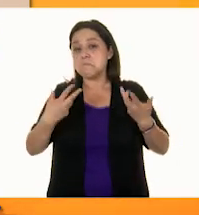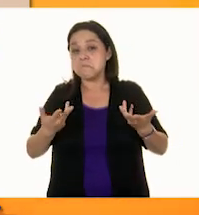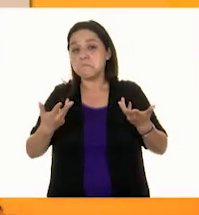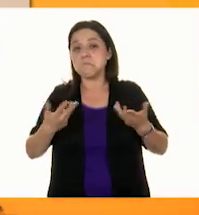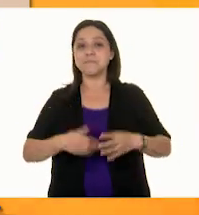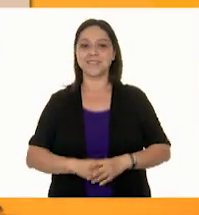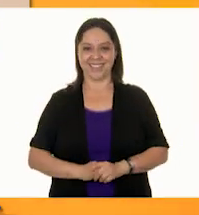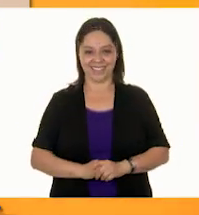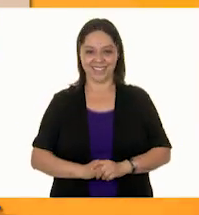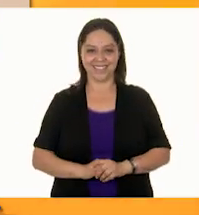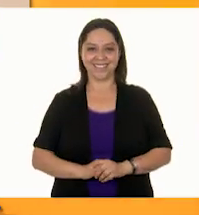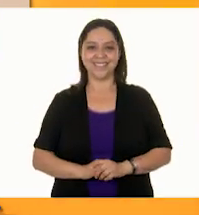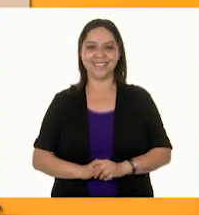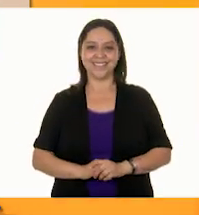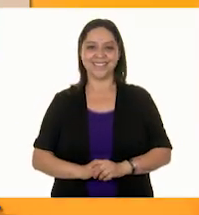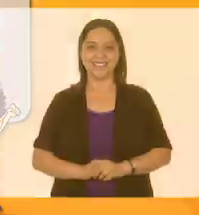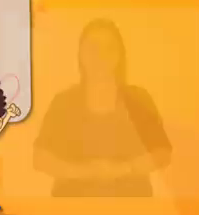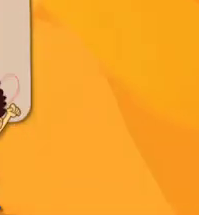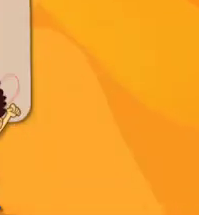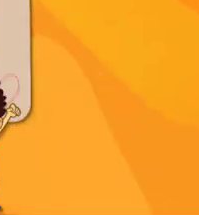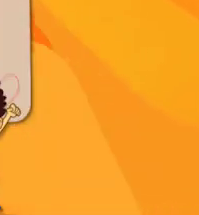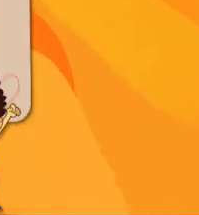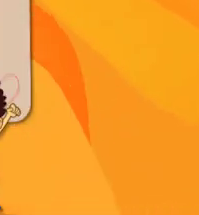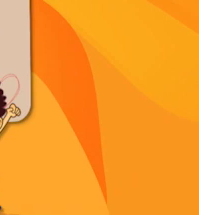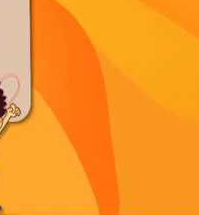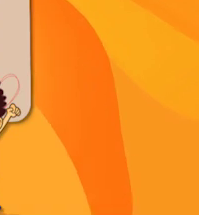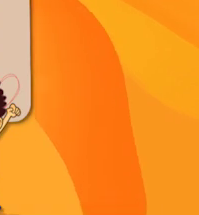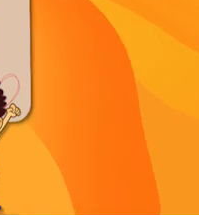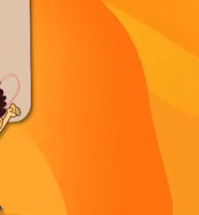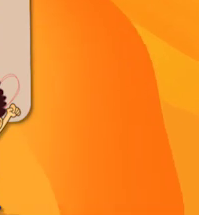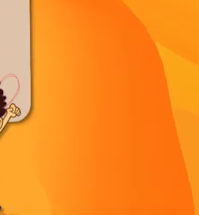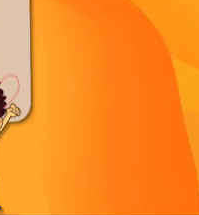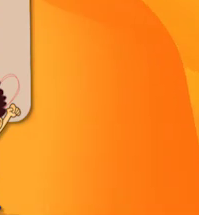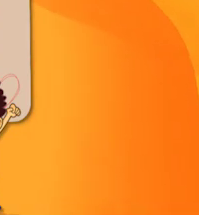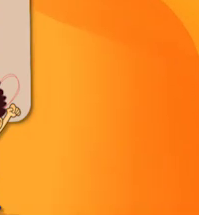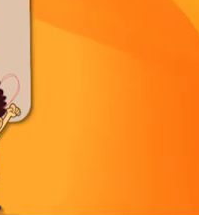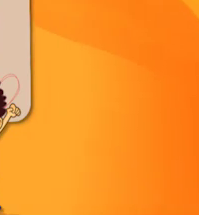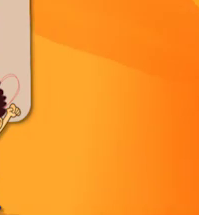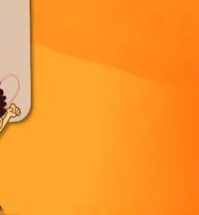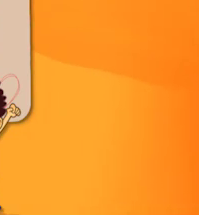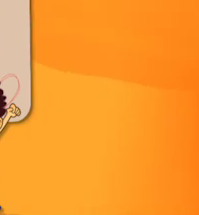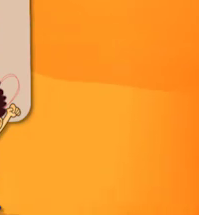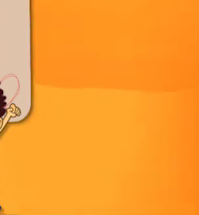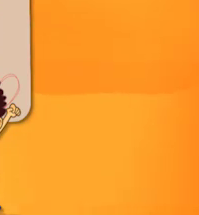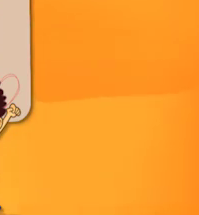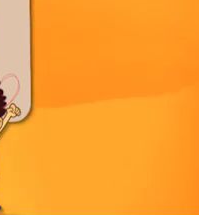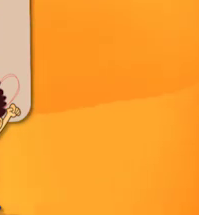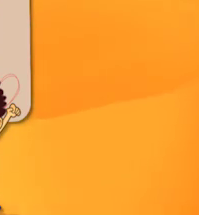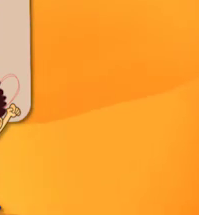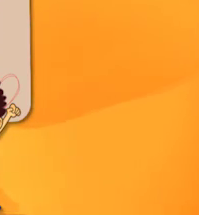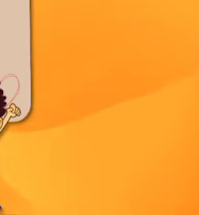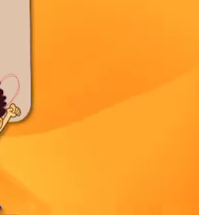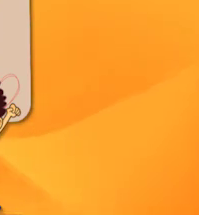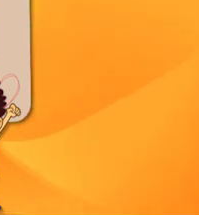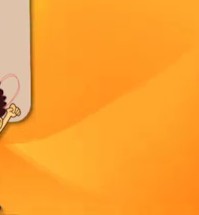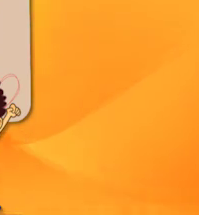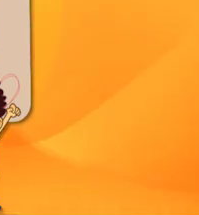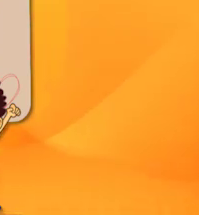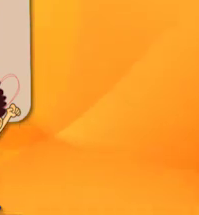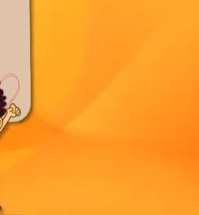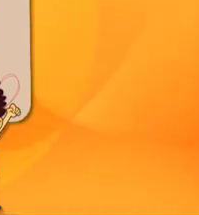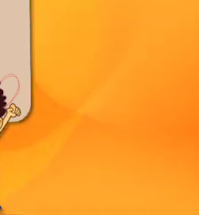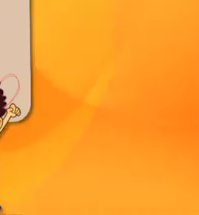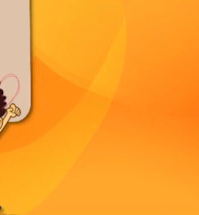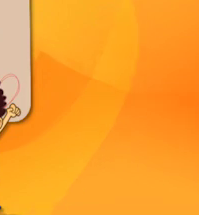esta muñeca, ¿sí? La pelusa se cayó. ¿Qué tienes aquí,